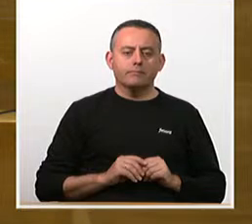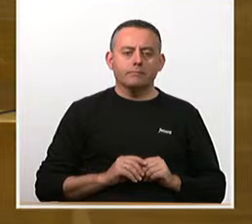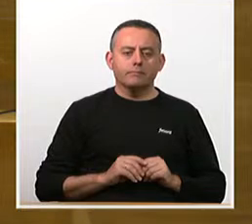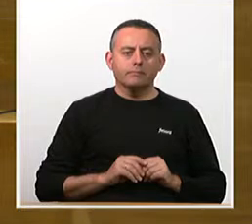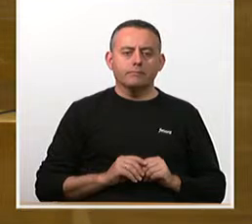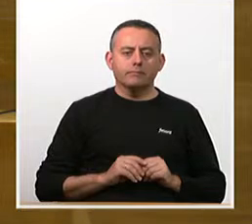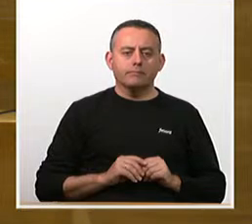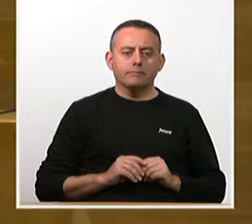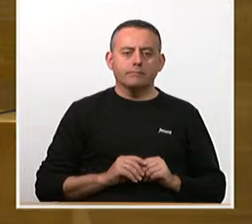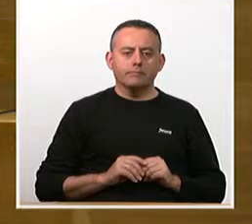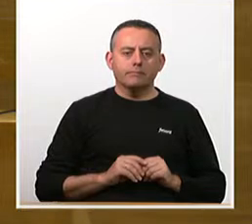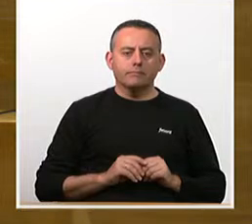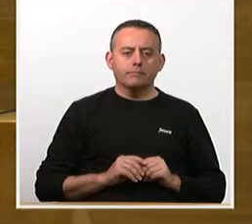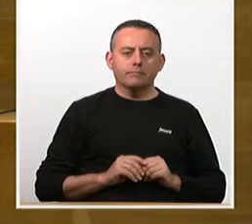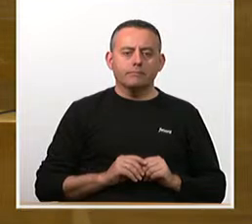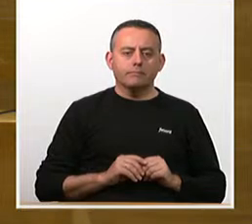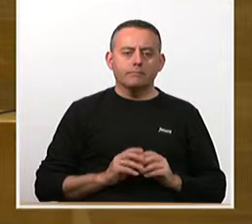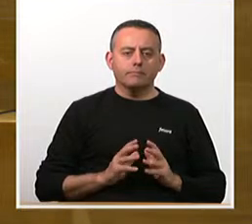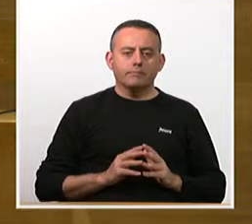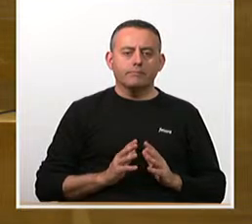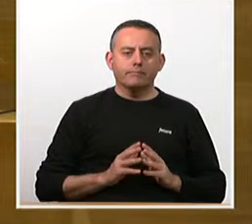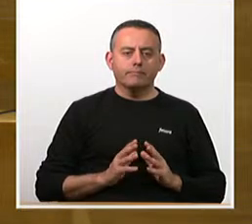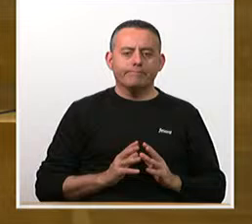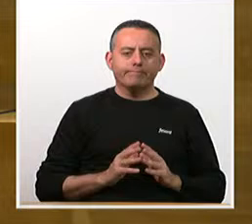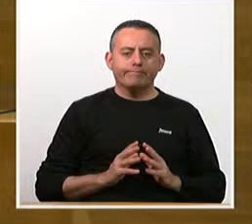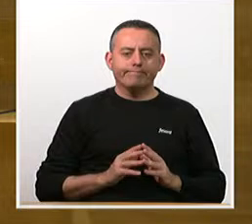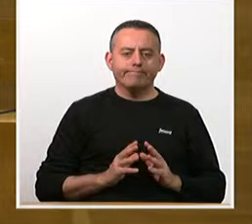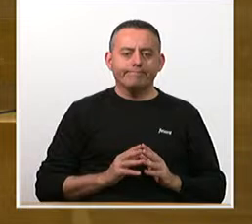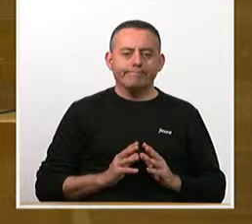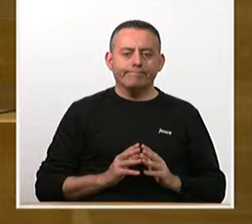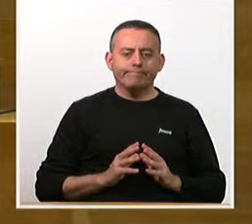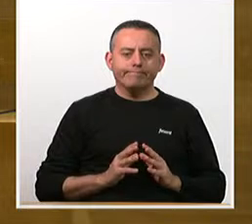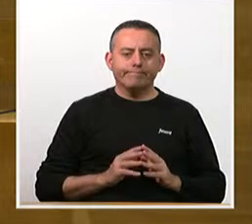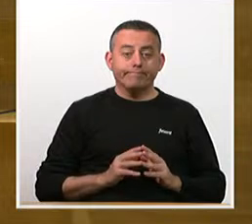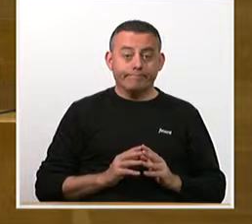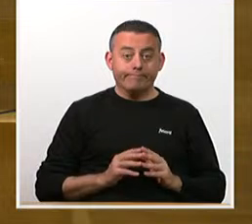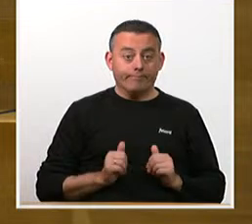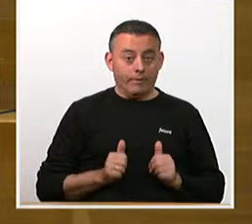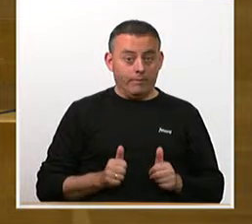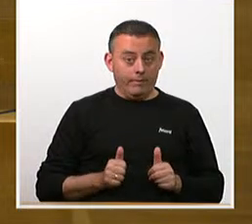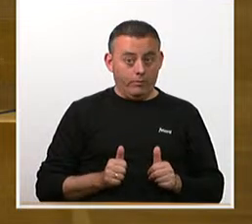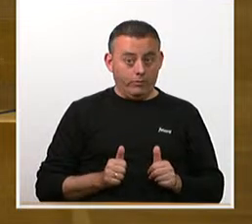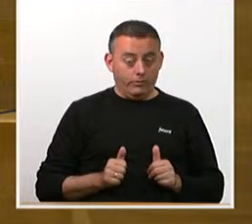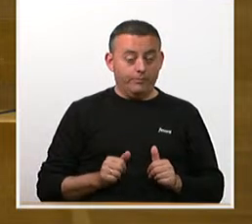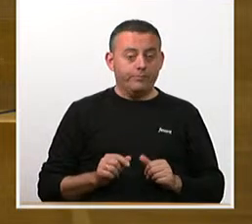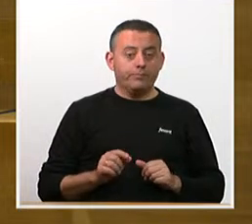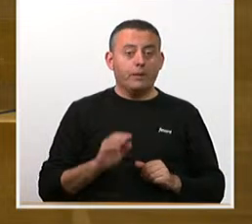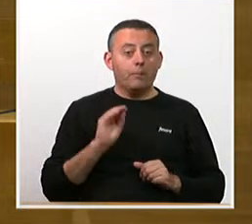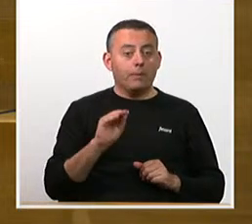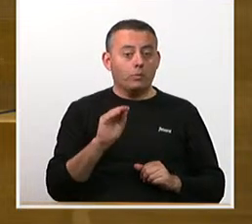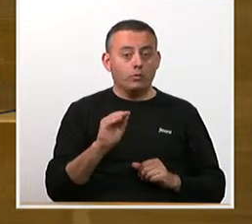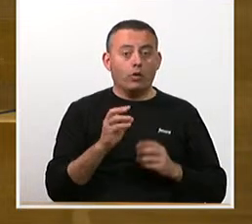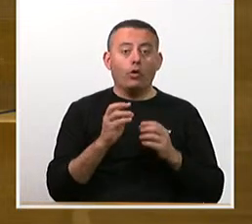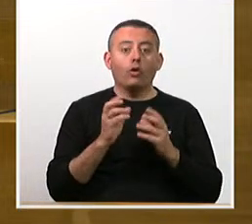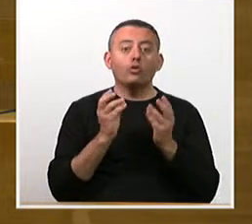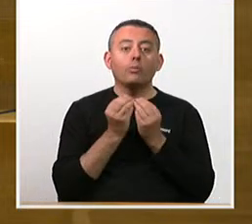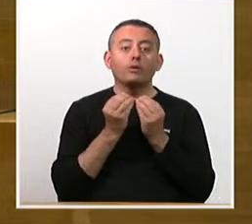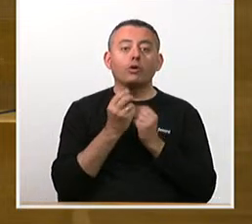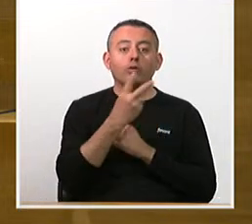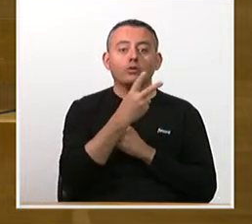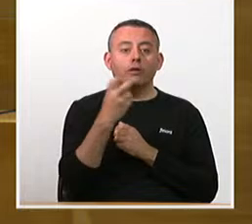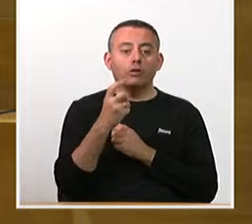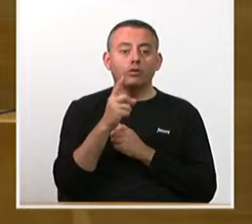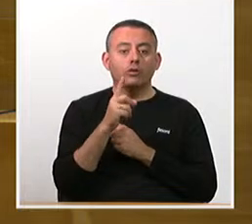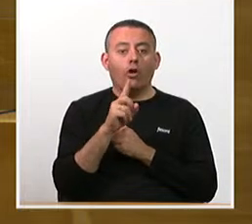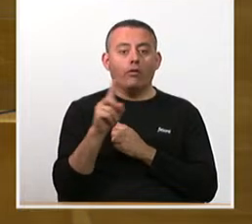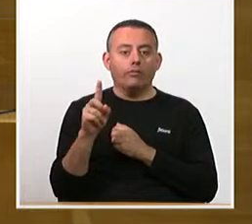send a ver empezamos con la pregunta número 11 formulada por